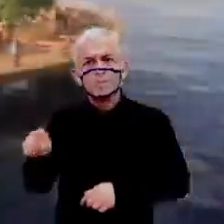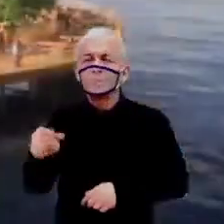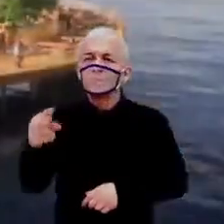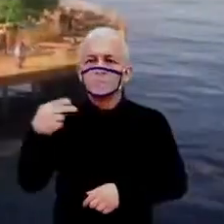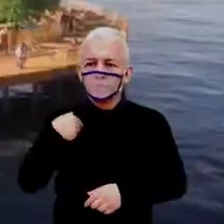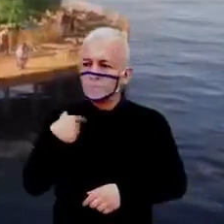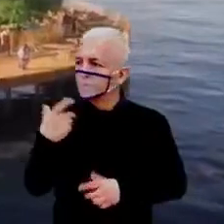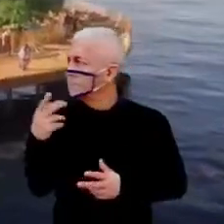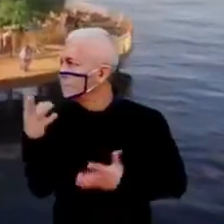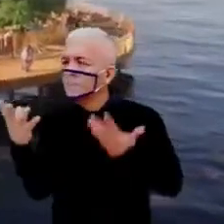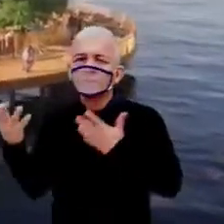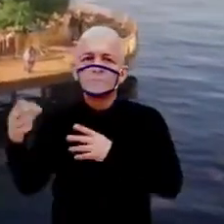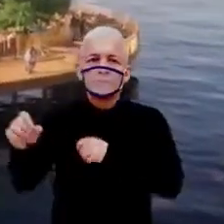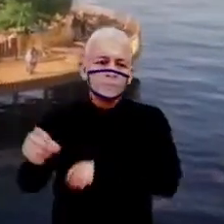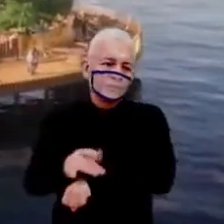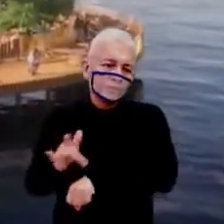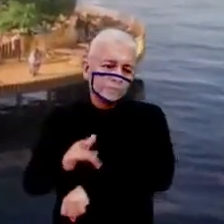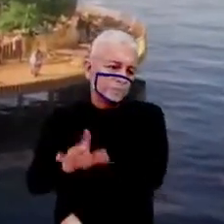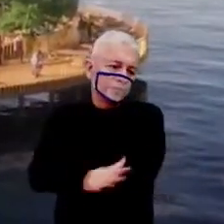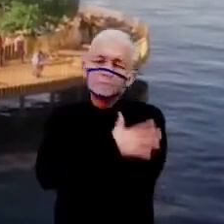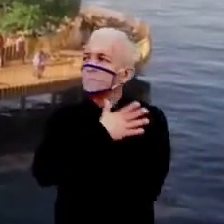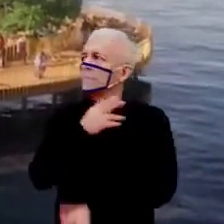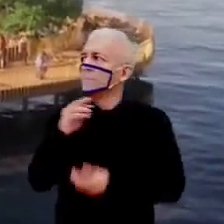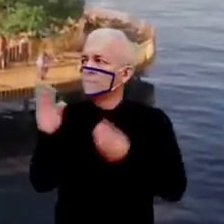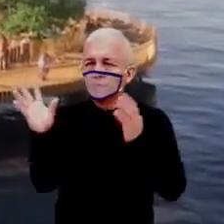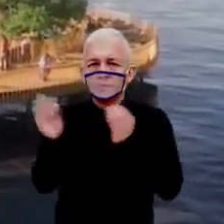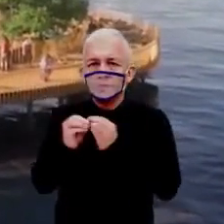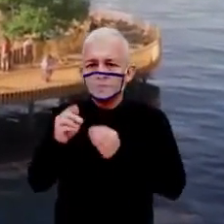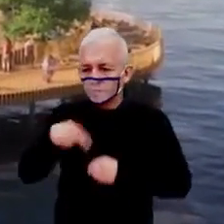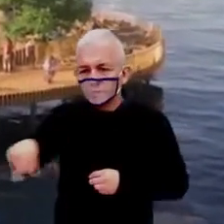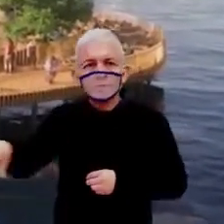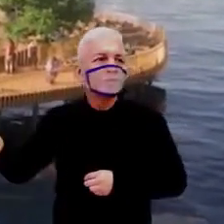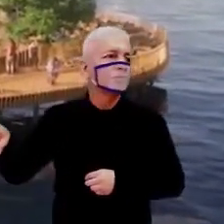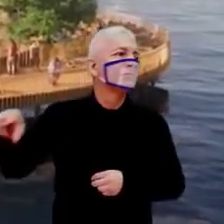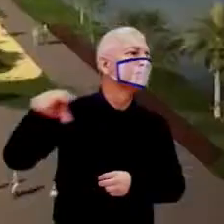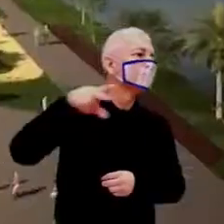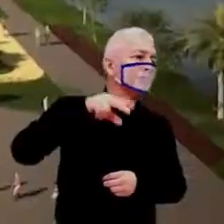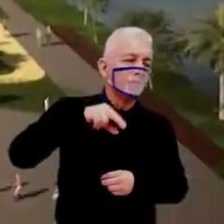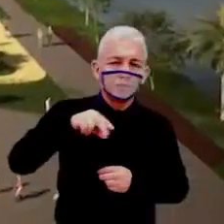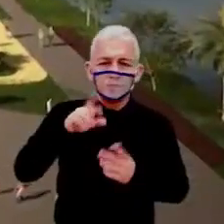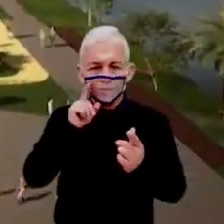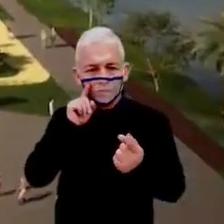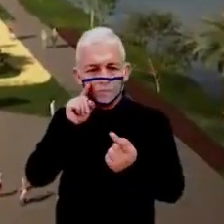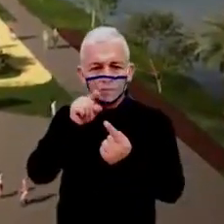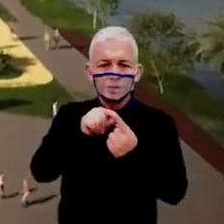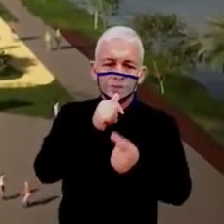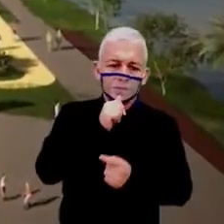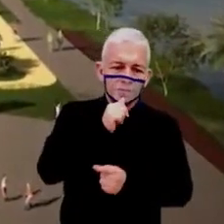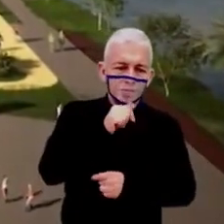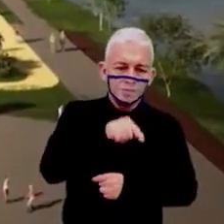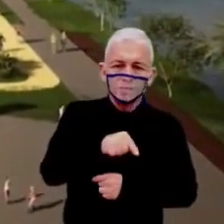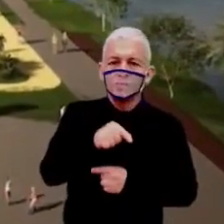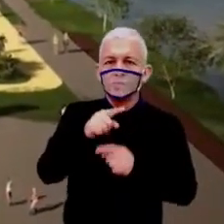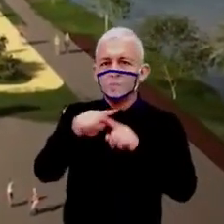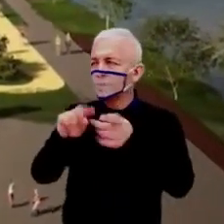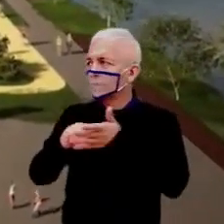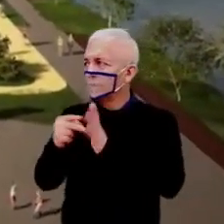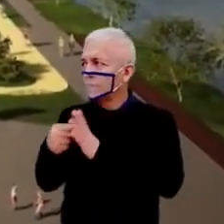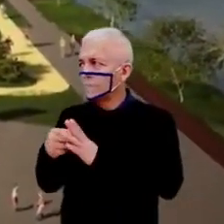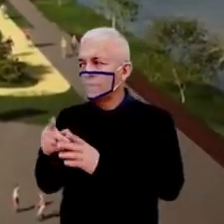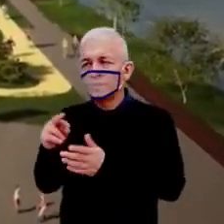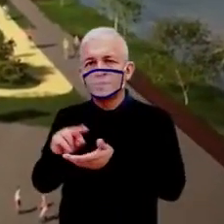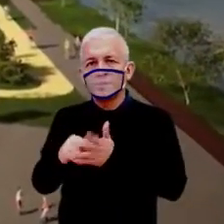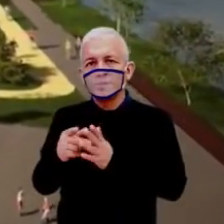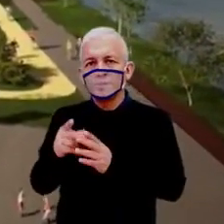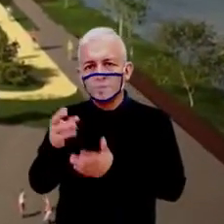ser humano se envuelve con la naturaleza. Tendremos, por supuesto, algunos espacios de contacto directo con el agua, como lo comentaba el alcalde, la aspiración